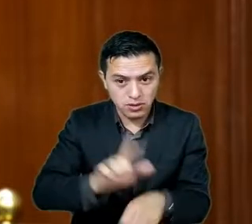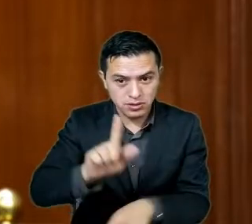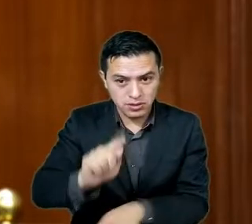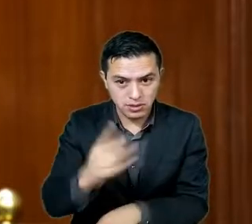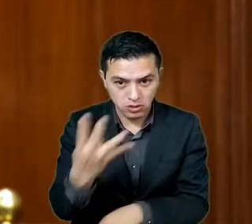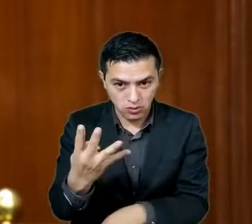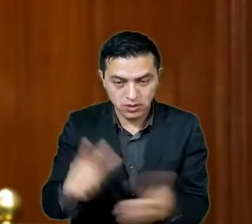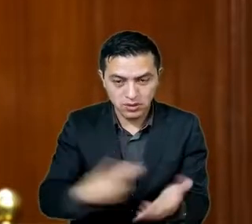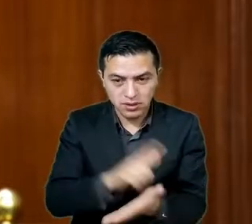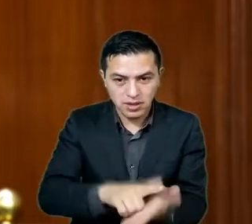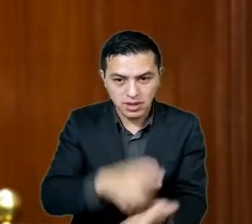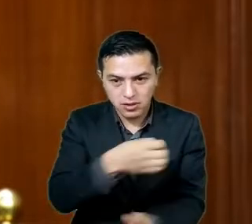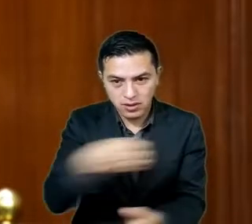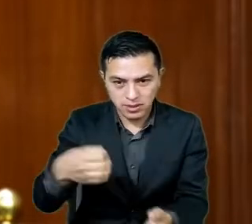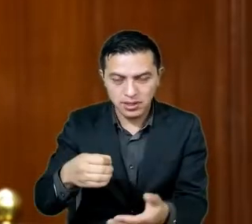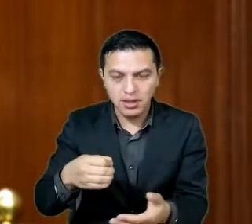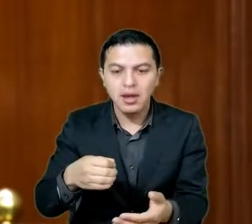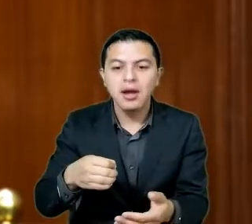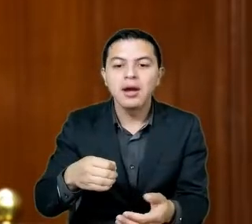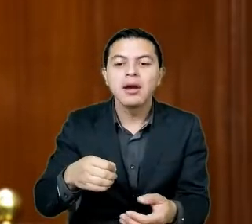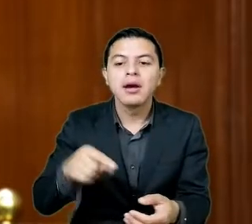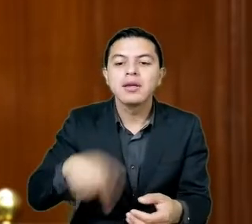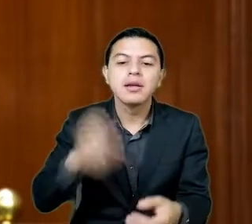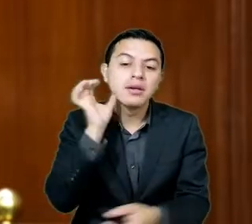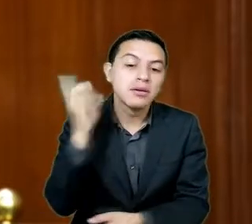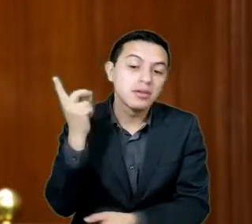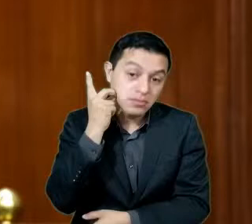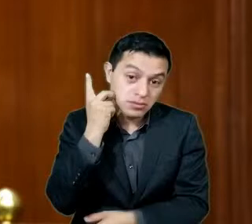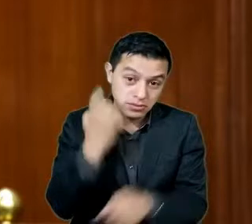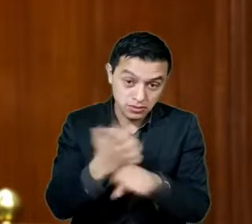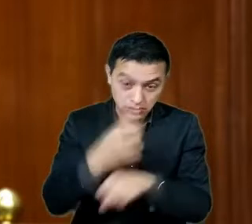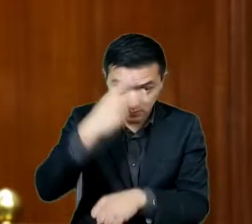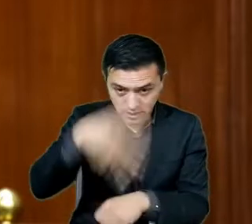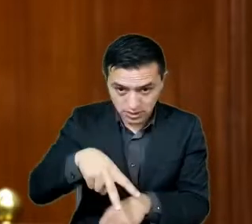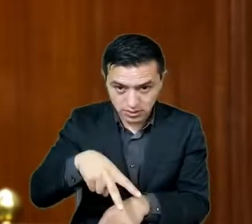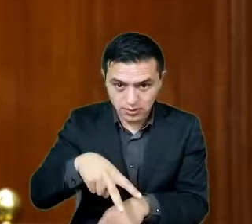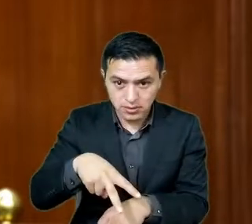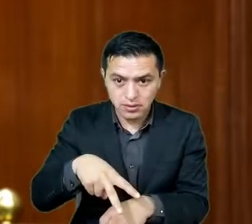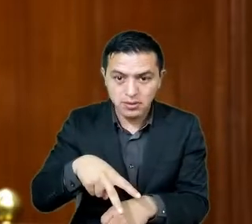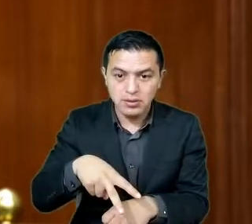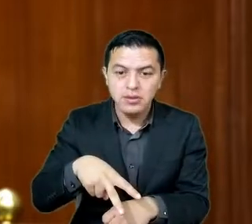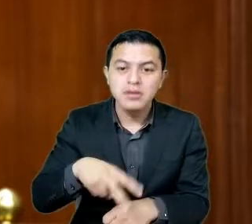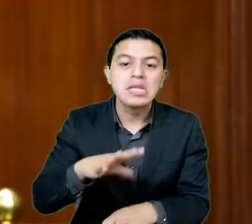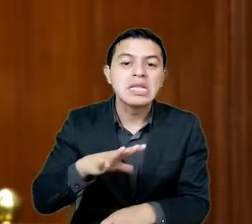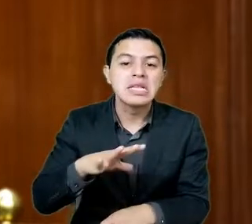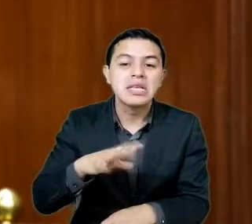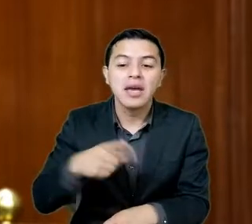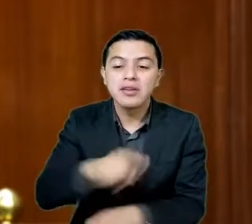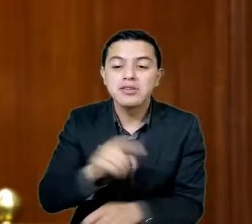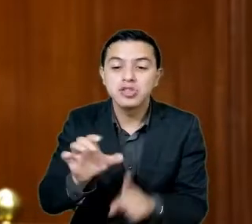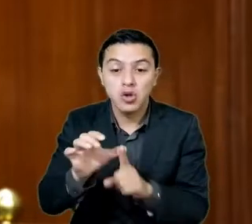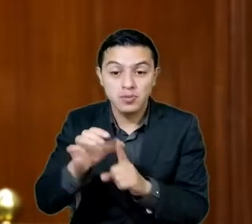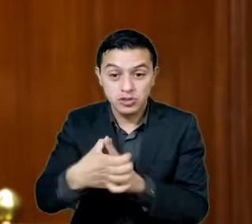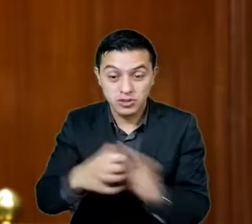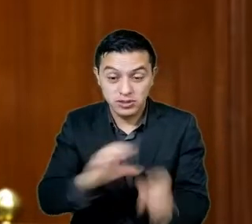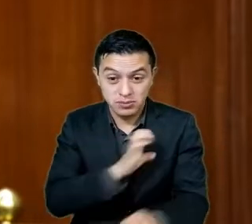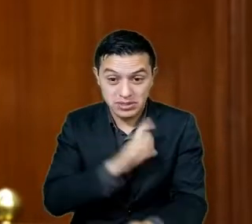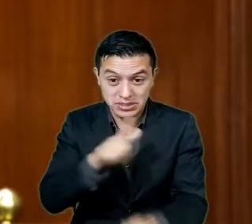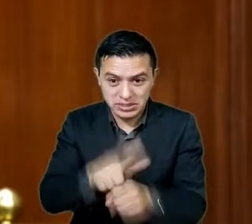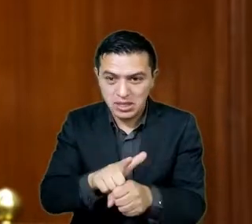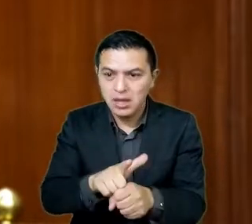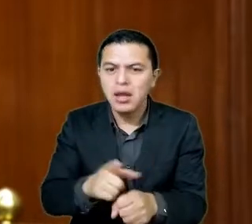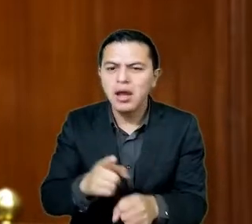Orgánica del Poder Legislativo del Estado Libre y Soberano de México, la naturaleza de las comisiones especiales es tener el carácter